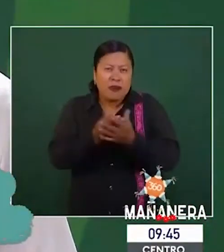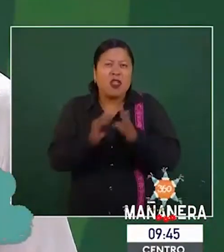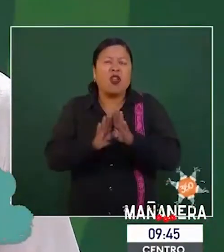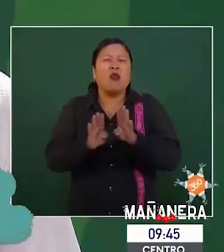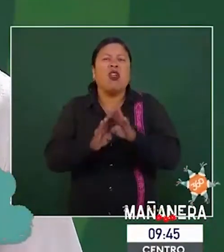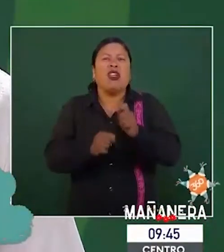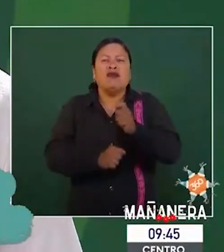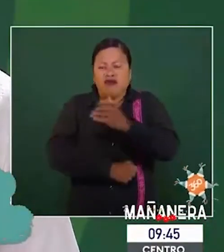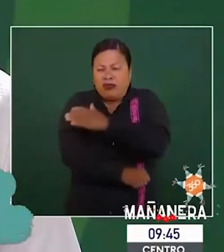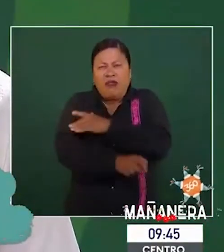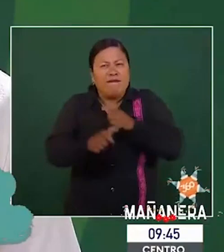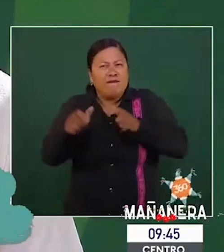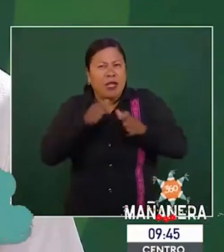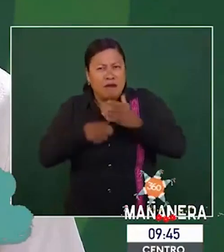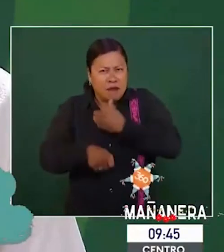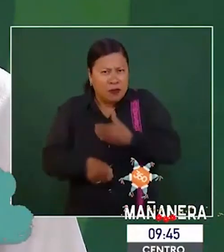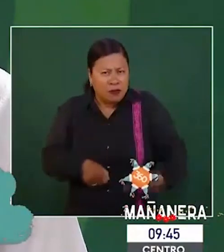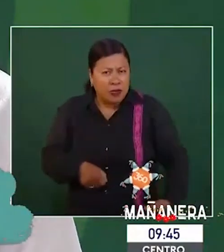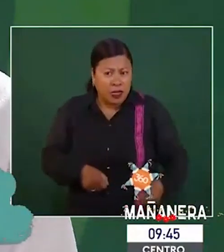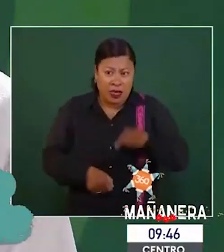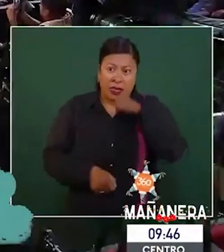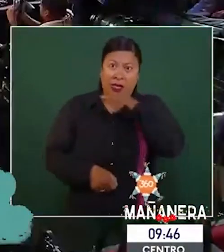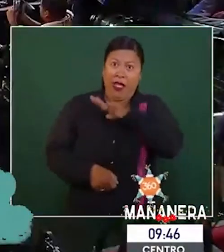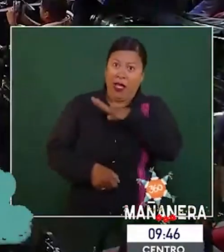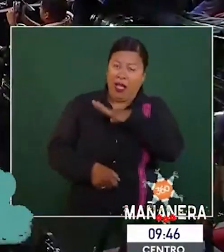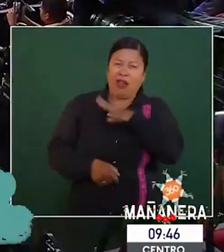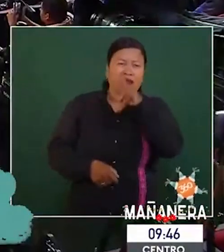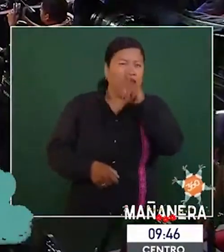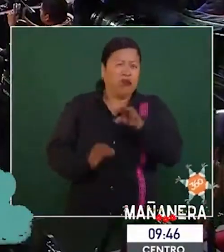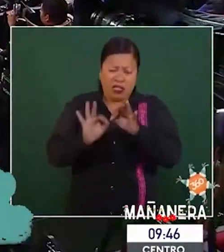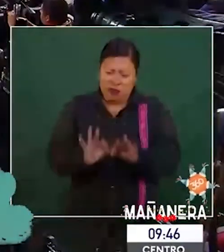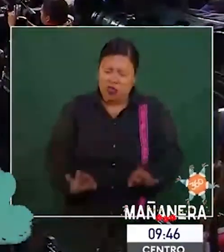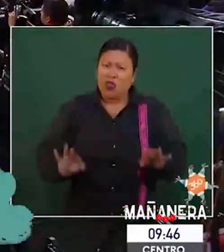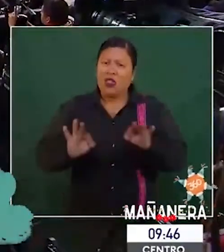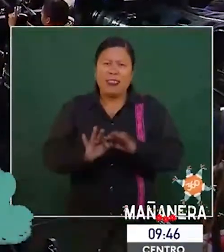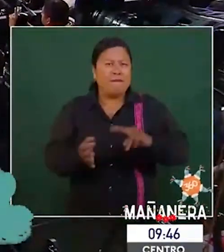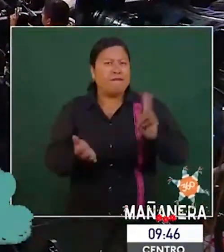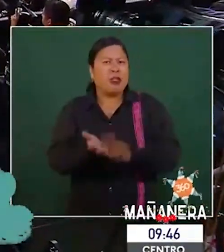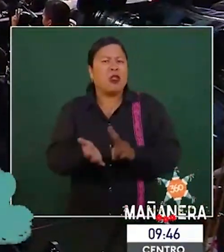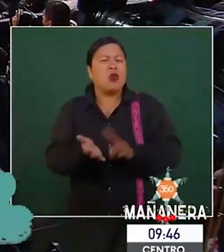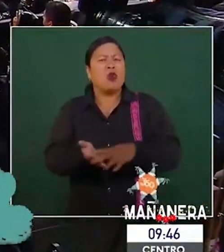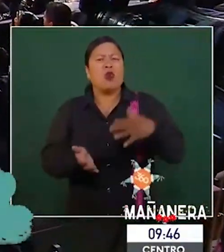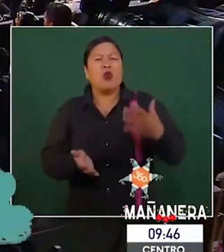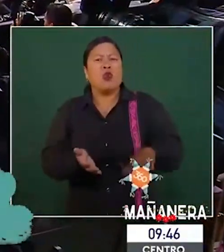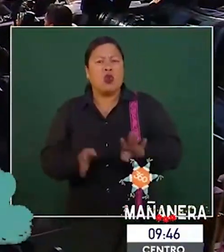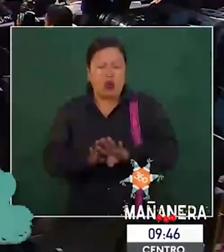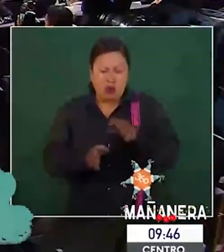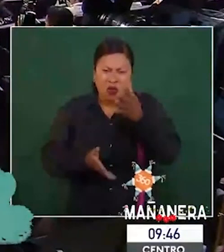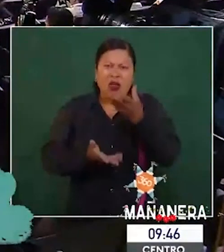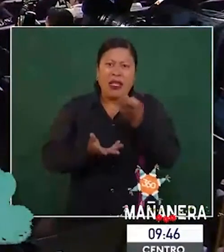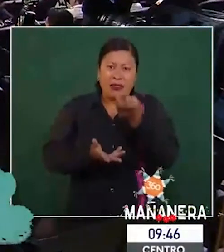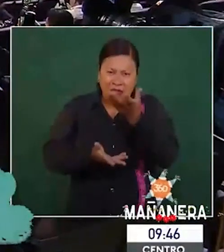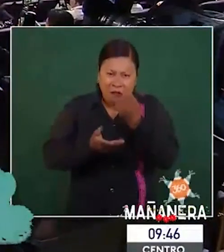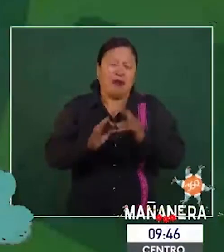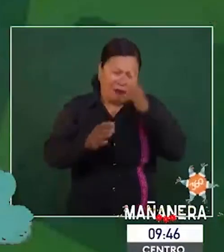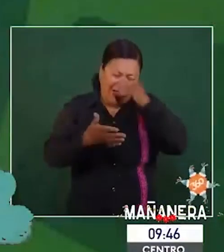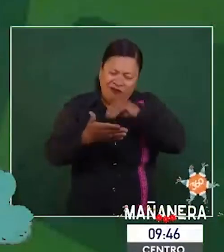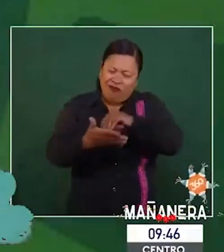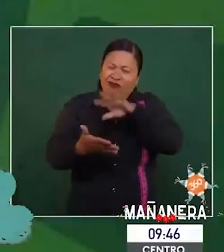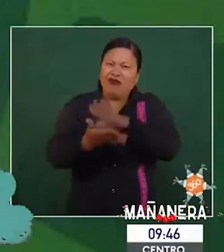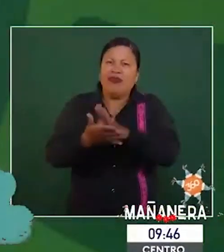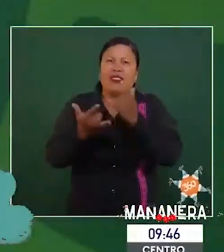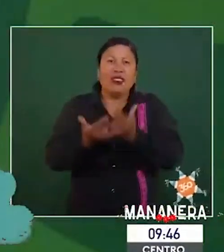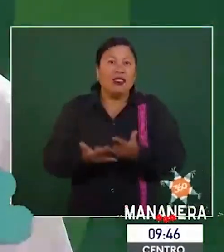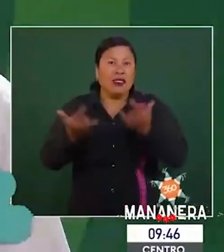poder público. Ahí radica la verdadera importancia y el valor real de esta gran obra de infraestructura.